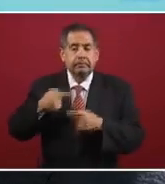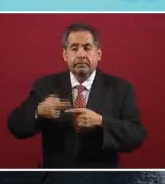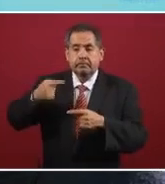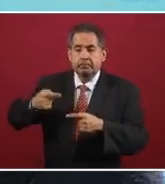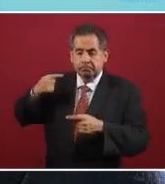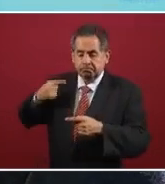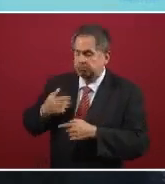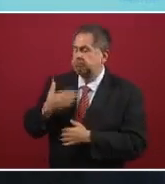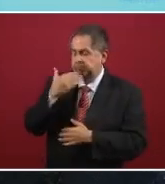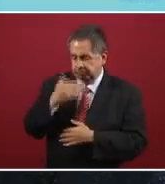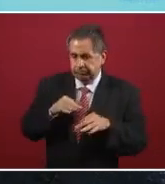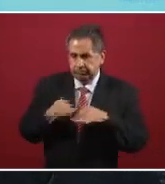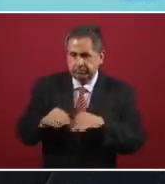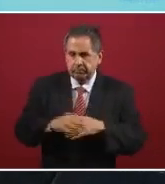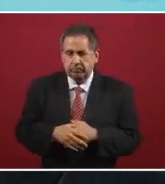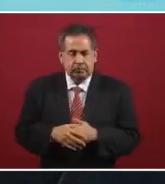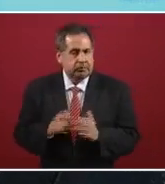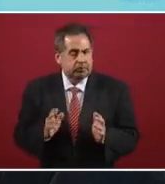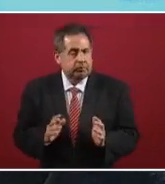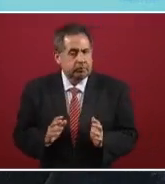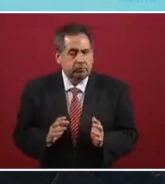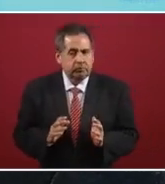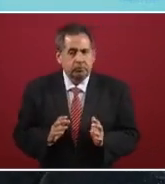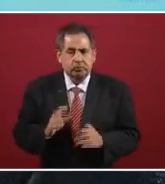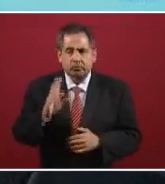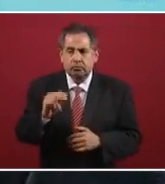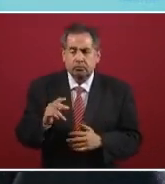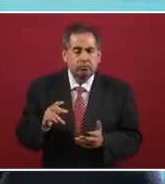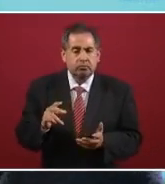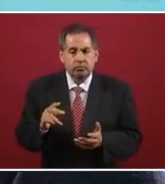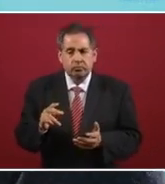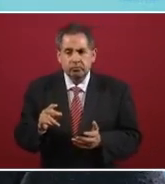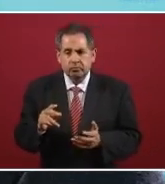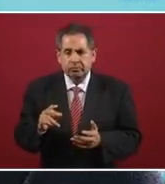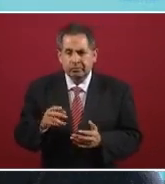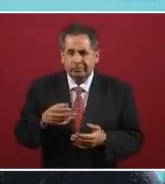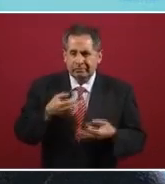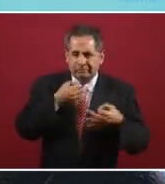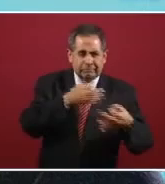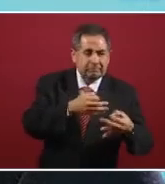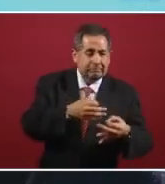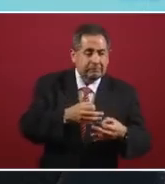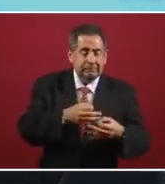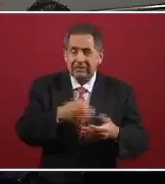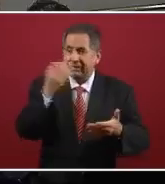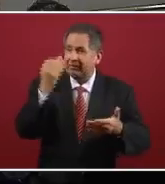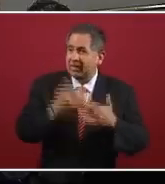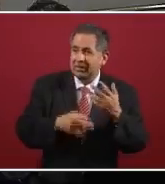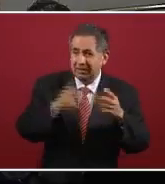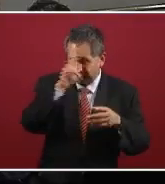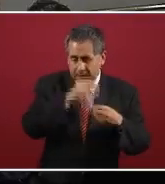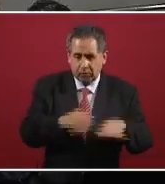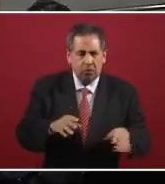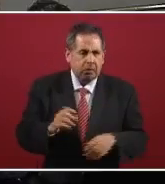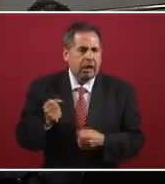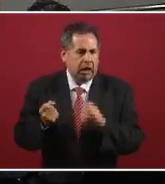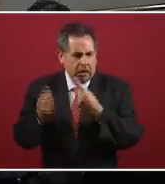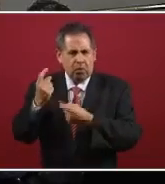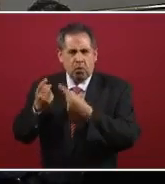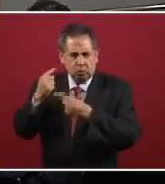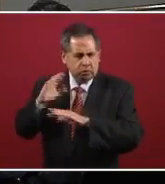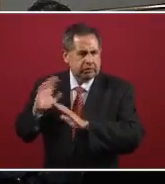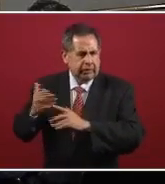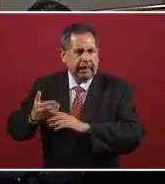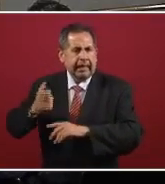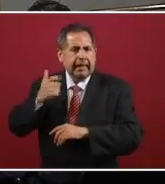buen trabajo. No nos encontramos un ámbito de las adicciones desierto. Hay personas que ya han trabajado arduamente,